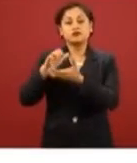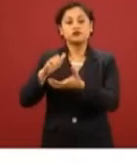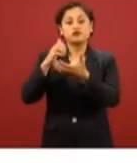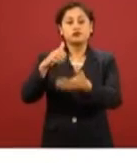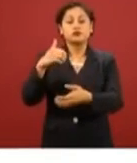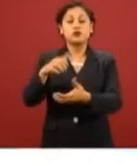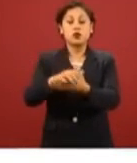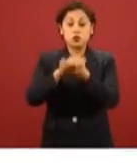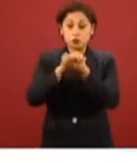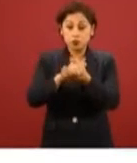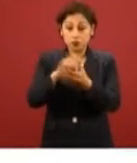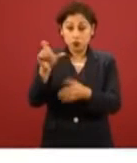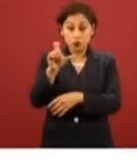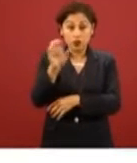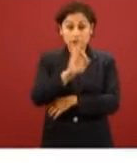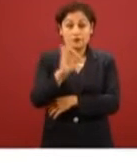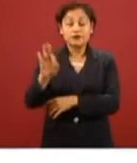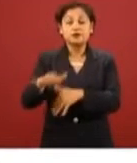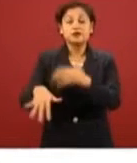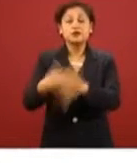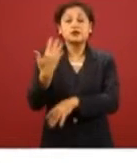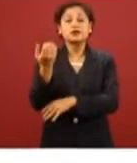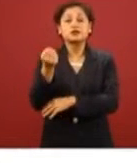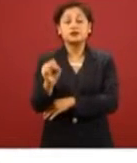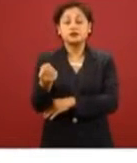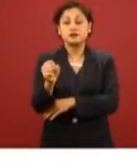15 de septiembre.